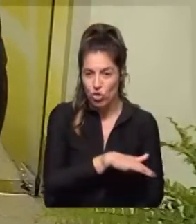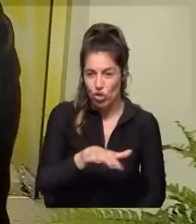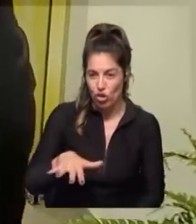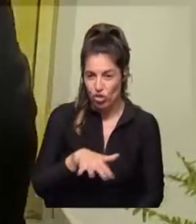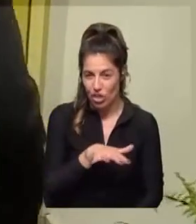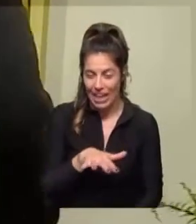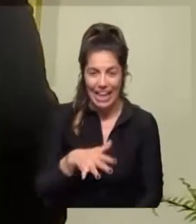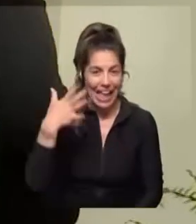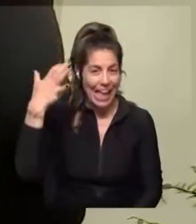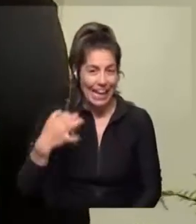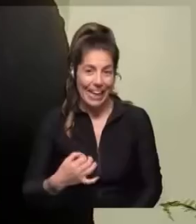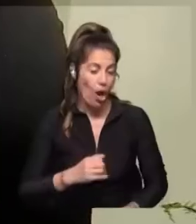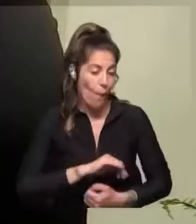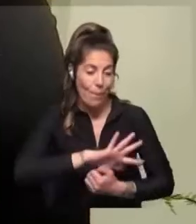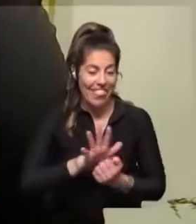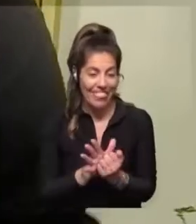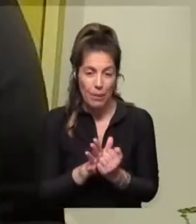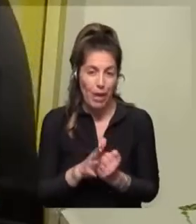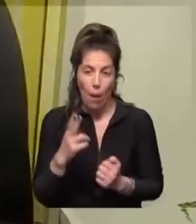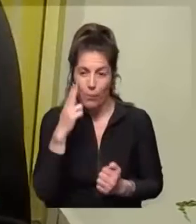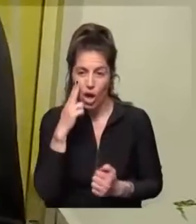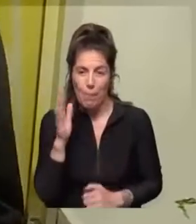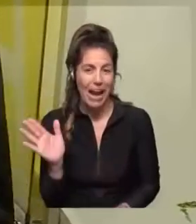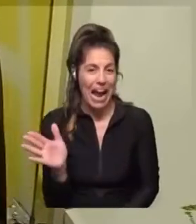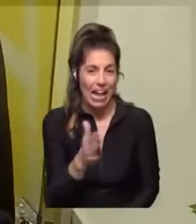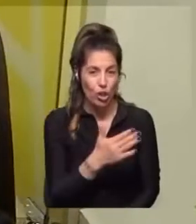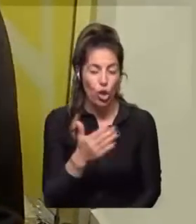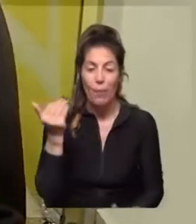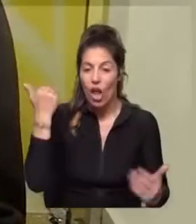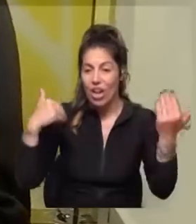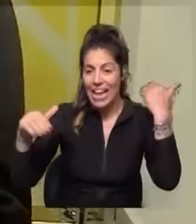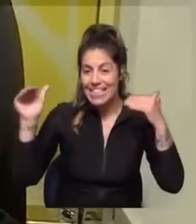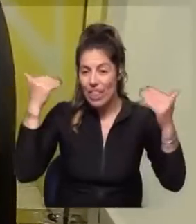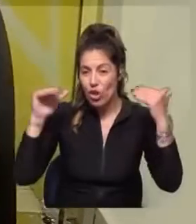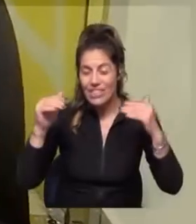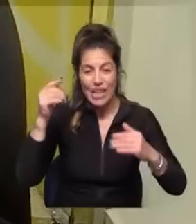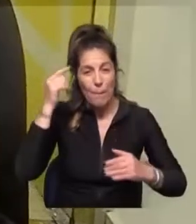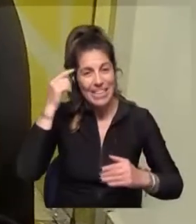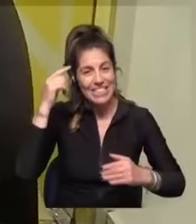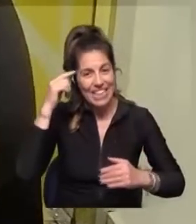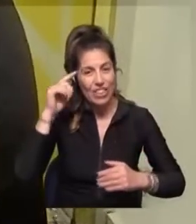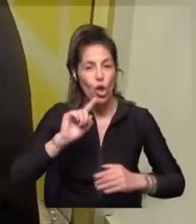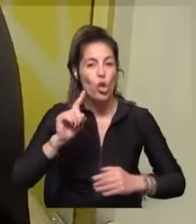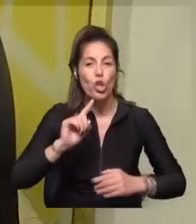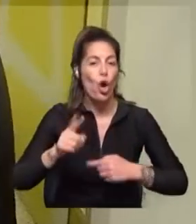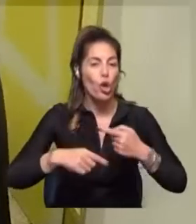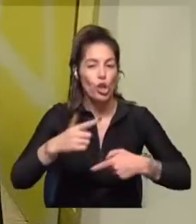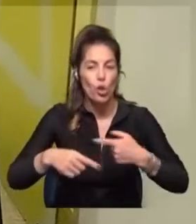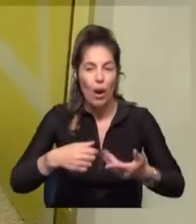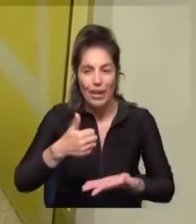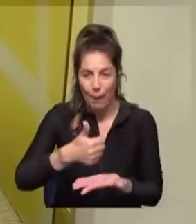la pandemia nos afectó a todos todas Pero claramente las adolescencias pensando en la discontinuidad de la presencialidad